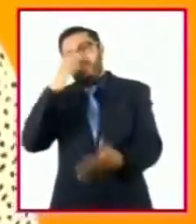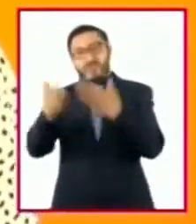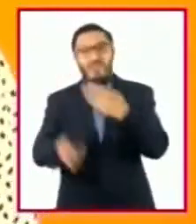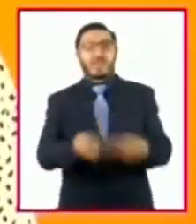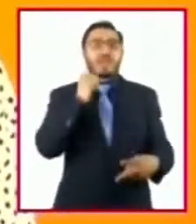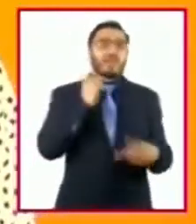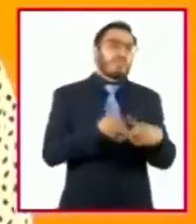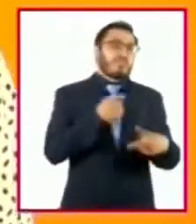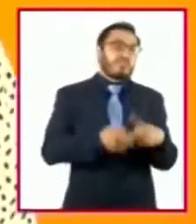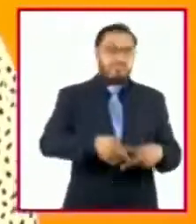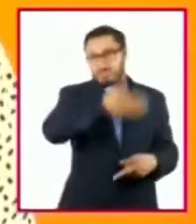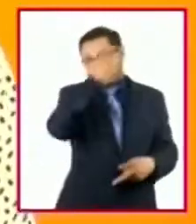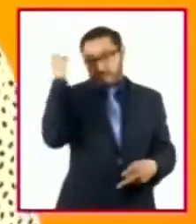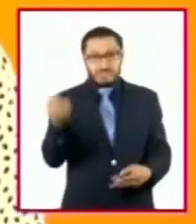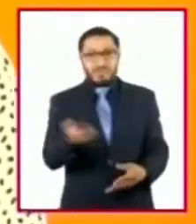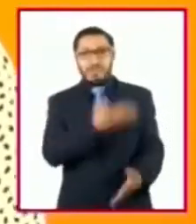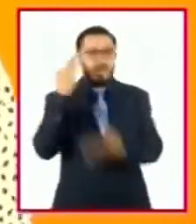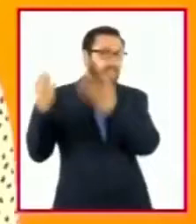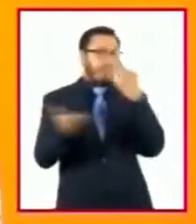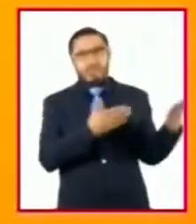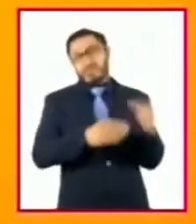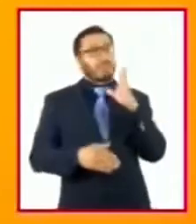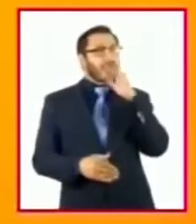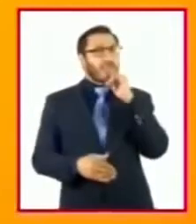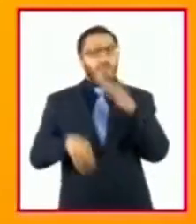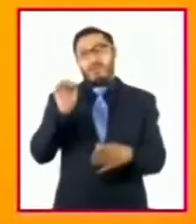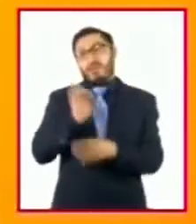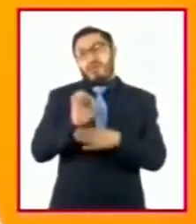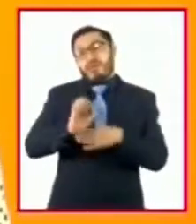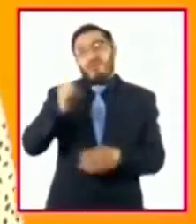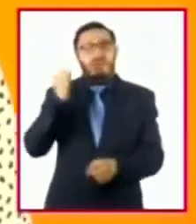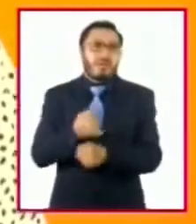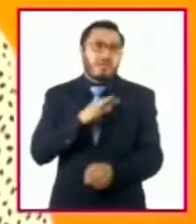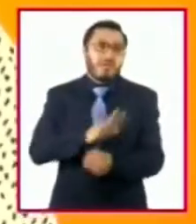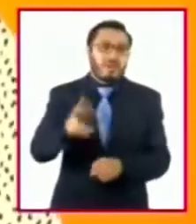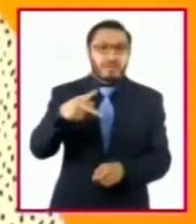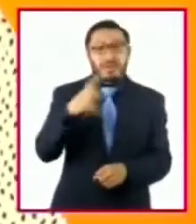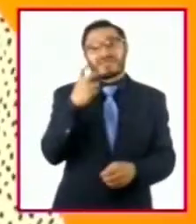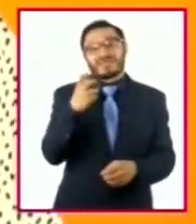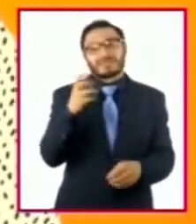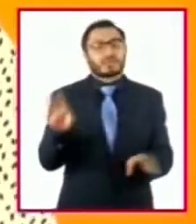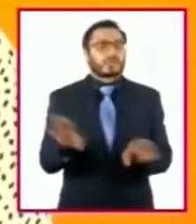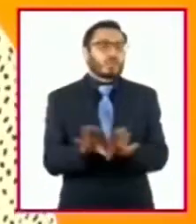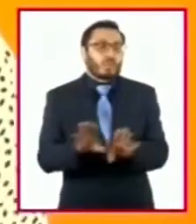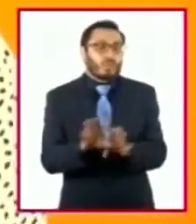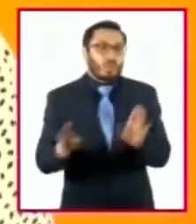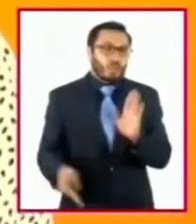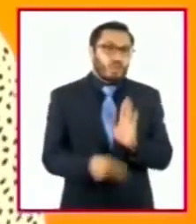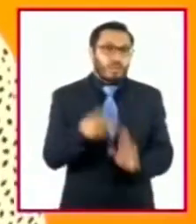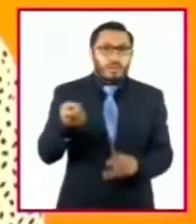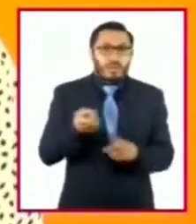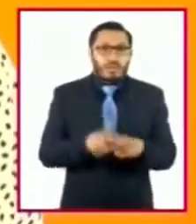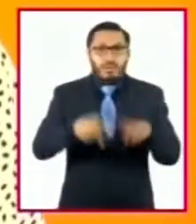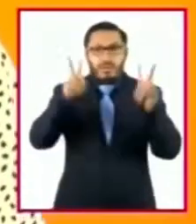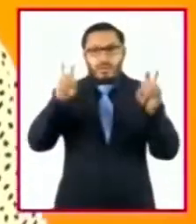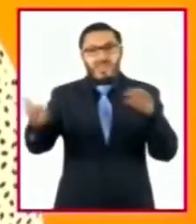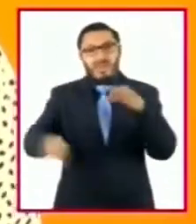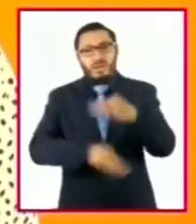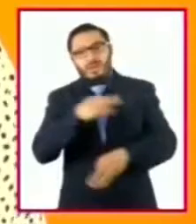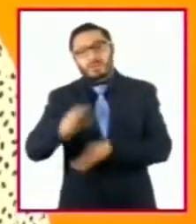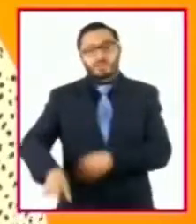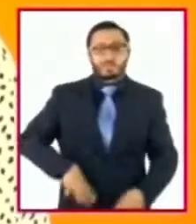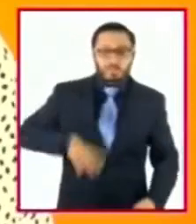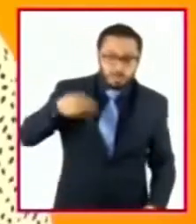en el estudio, entonces lo veo imposible. Pero por eso otra vez hay que retomar el tema, todo se alcanza con